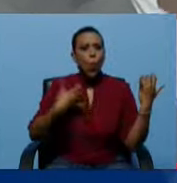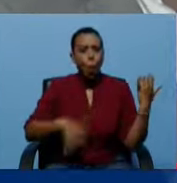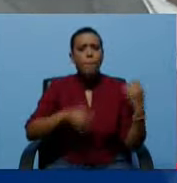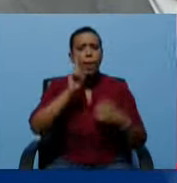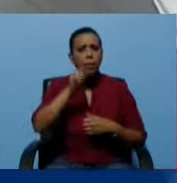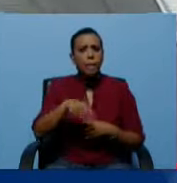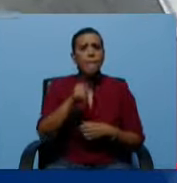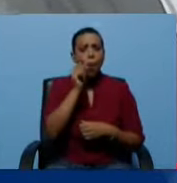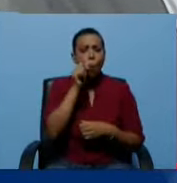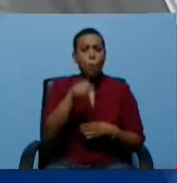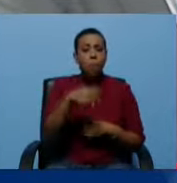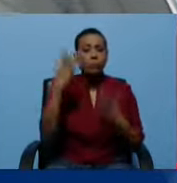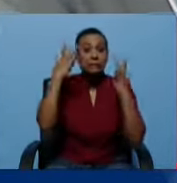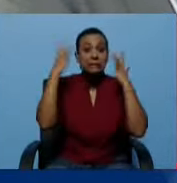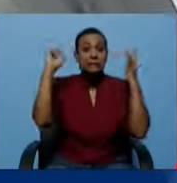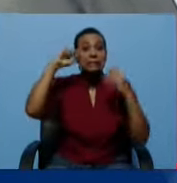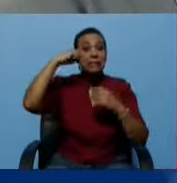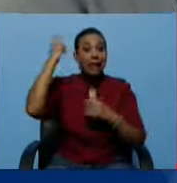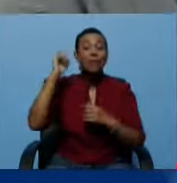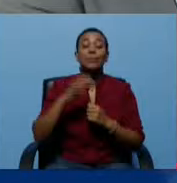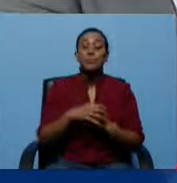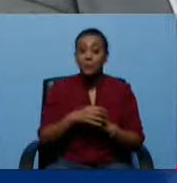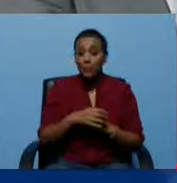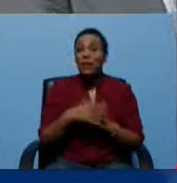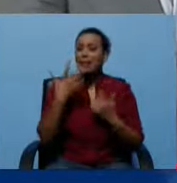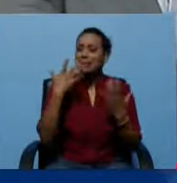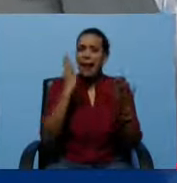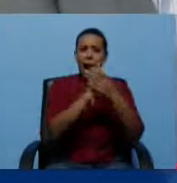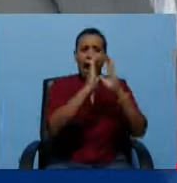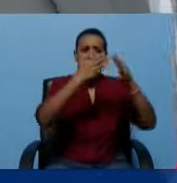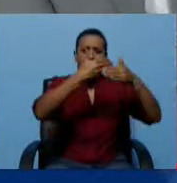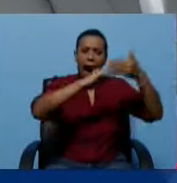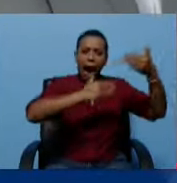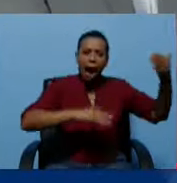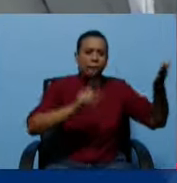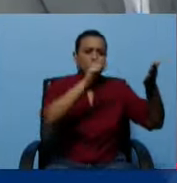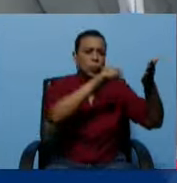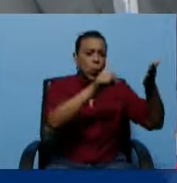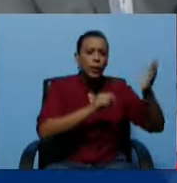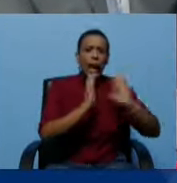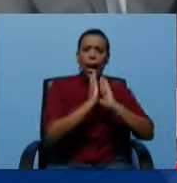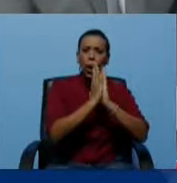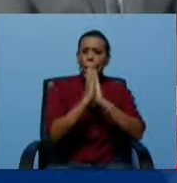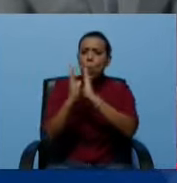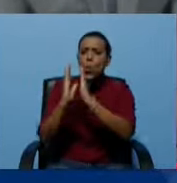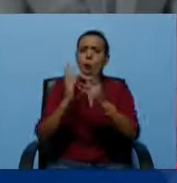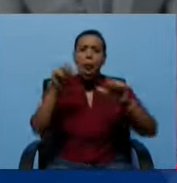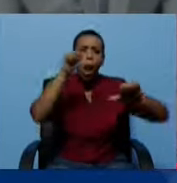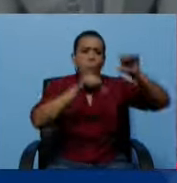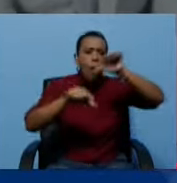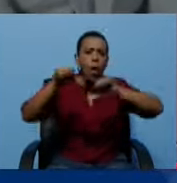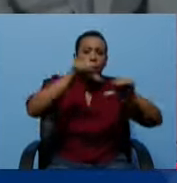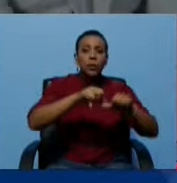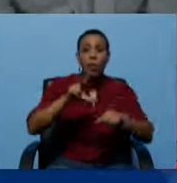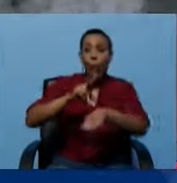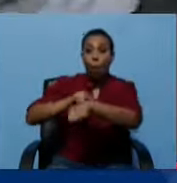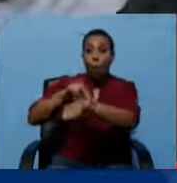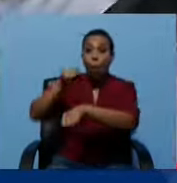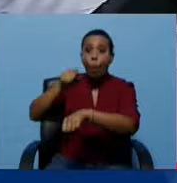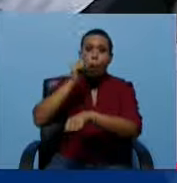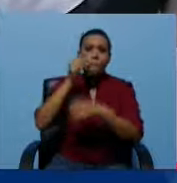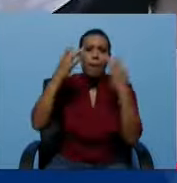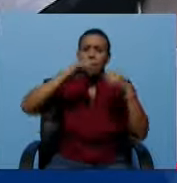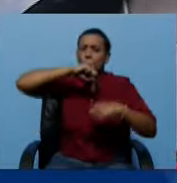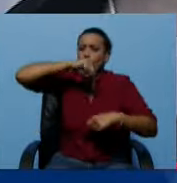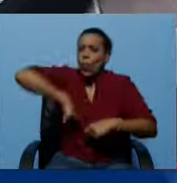rock legendario. Sí, sí, sí. Entre las cartas, manuscritos, sus libros de laboratorio. El doctor Humberto Fernández Morán era un